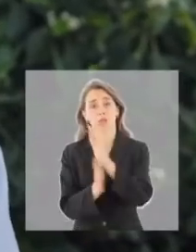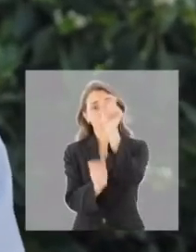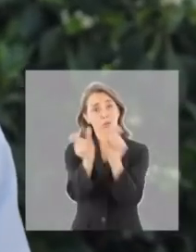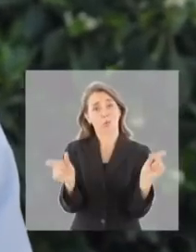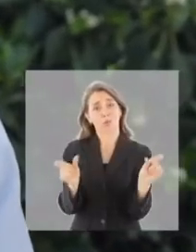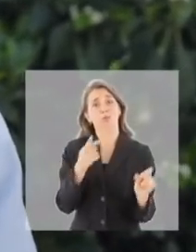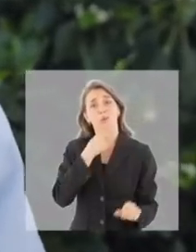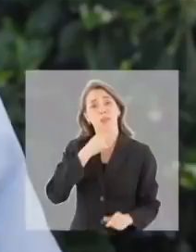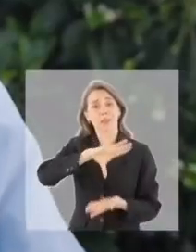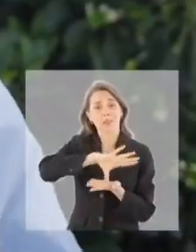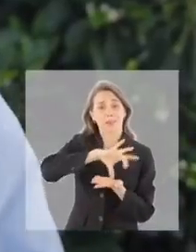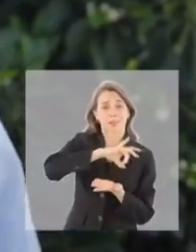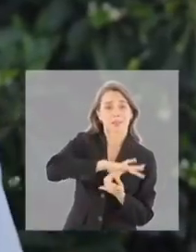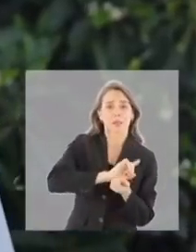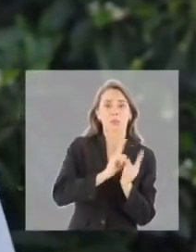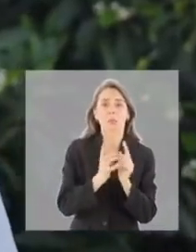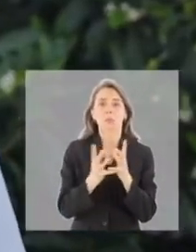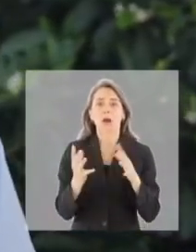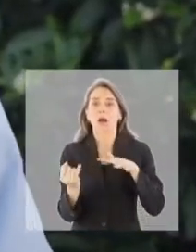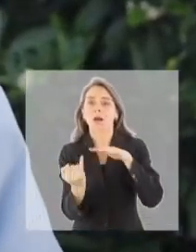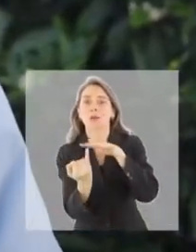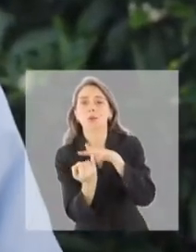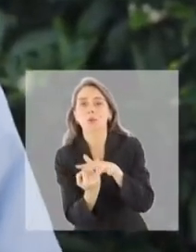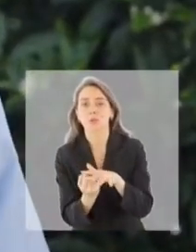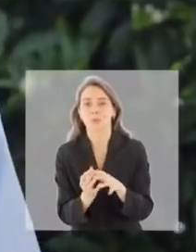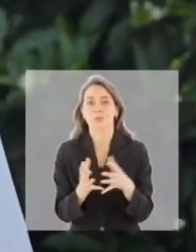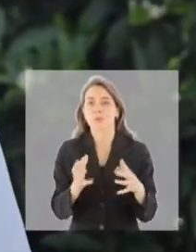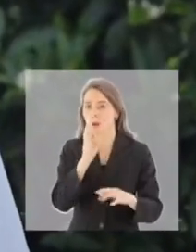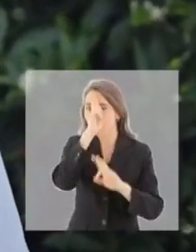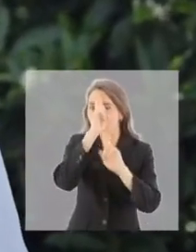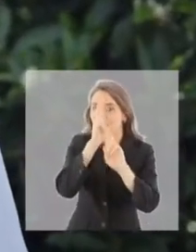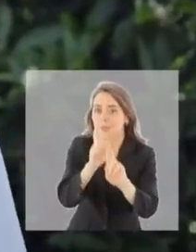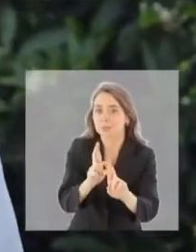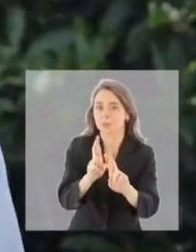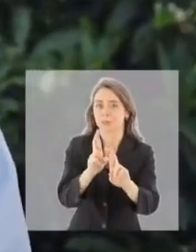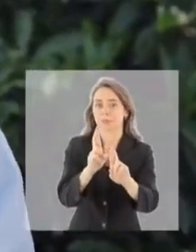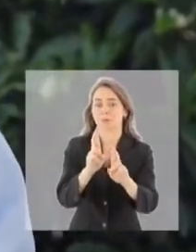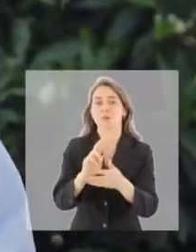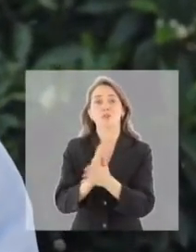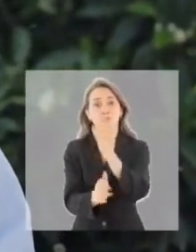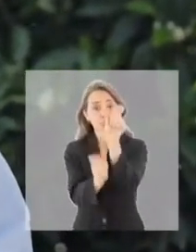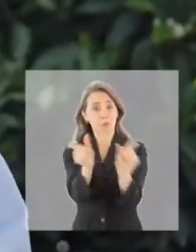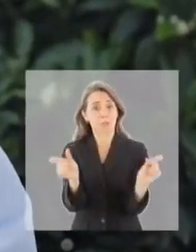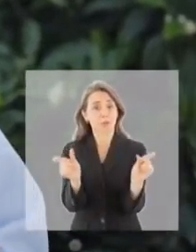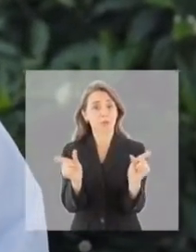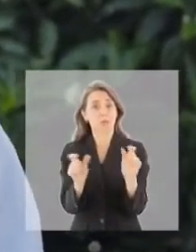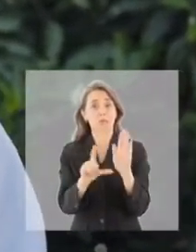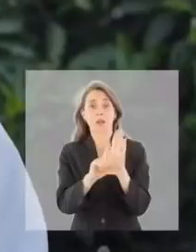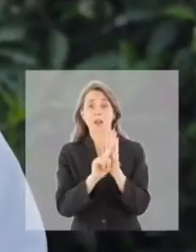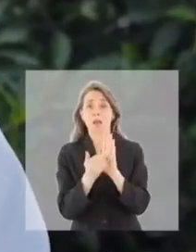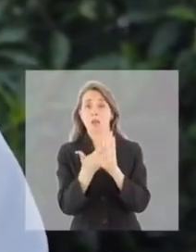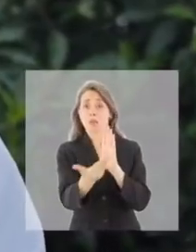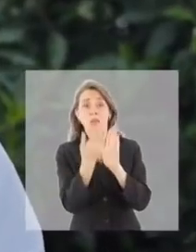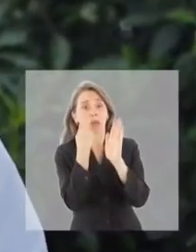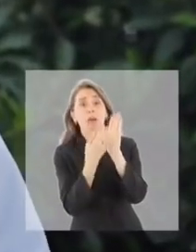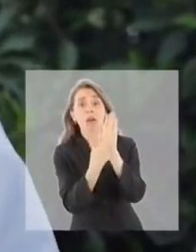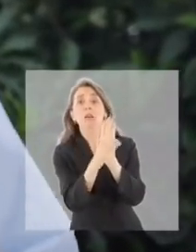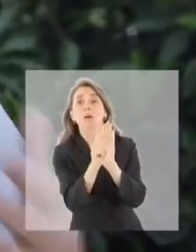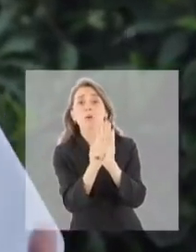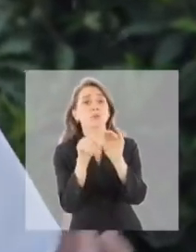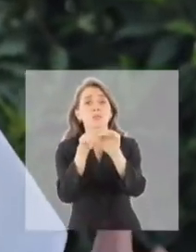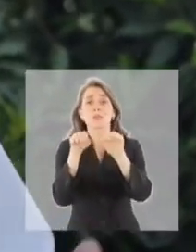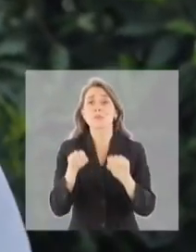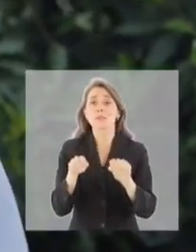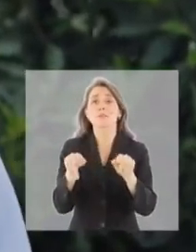Todos queremos un Chile más inclusivo, más respetuoso, donde todos tengan el mismo reconocimiento